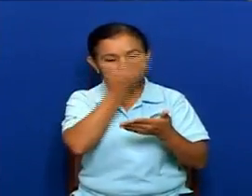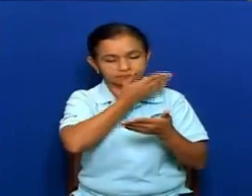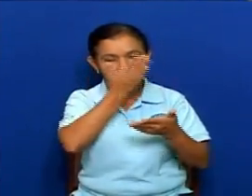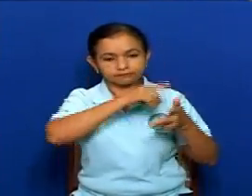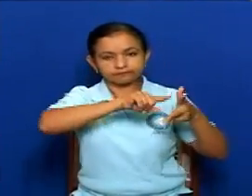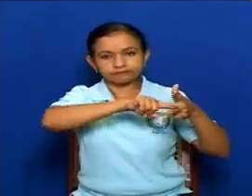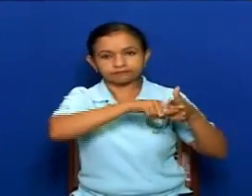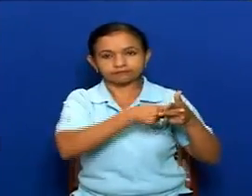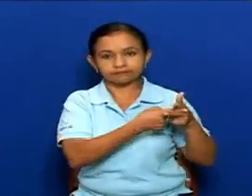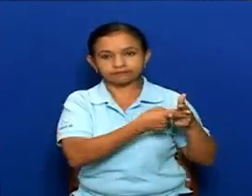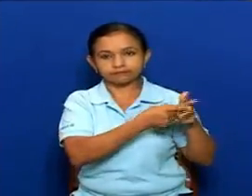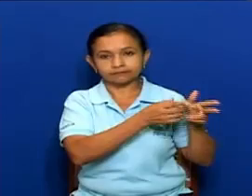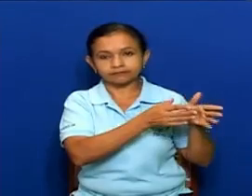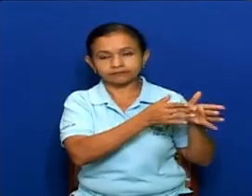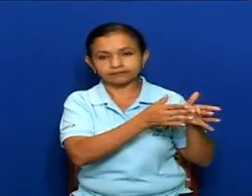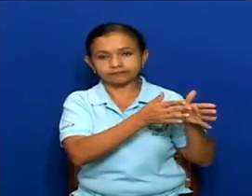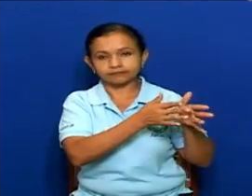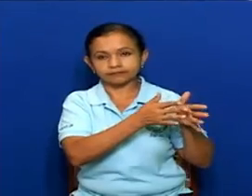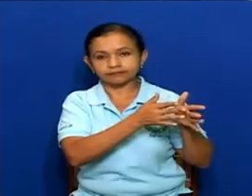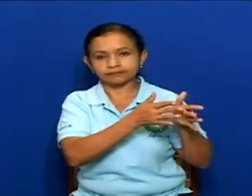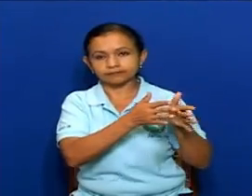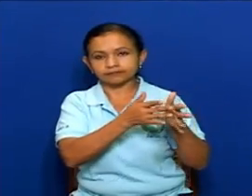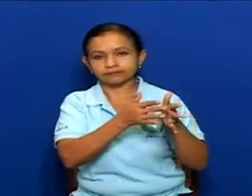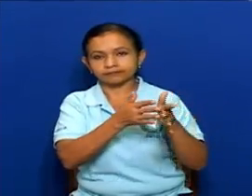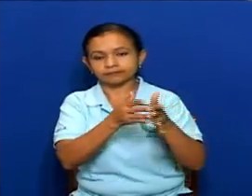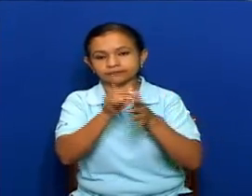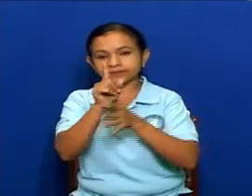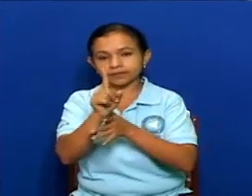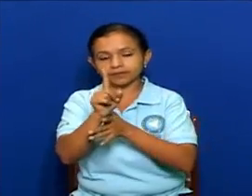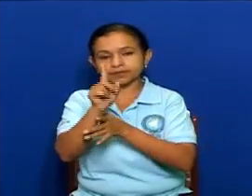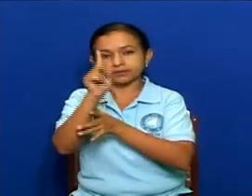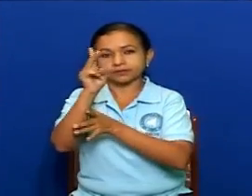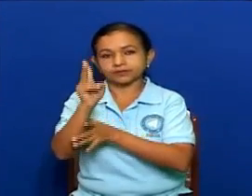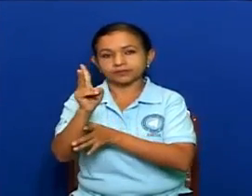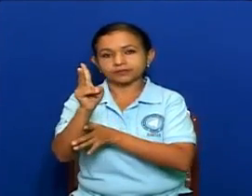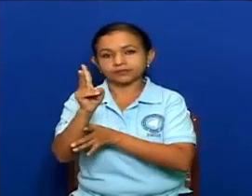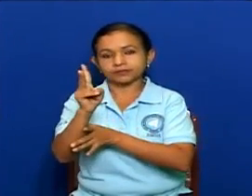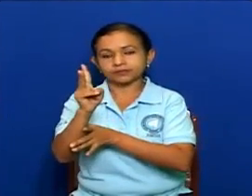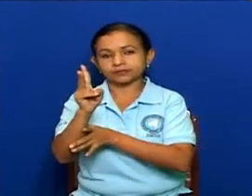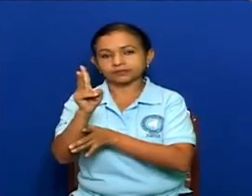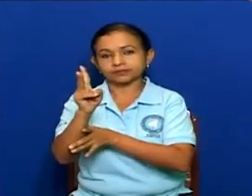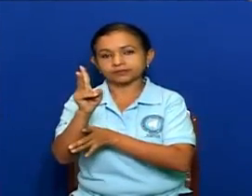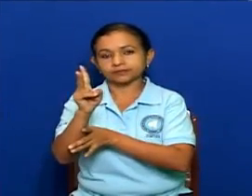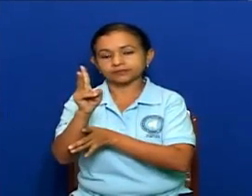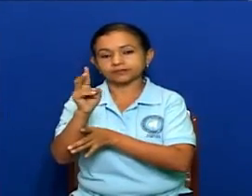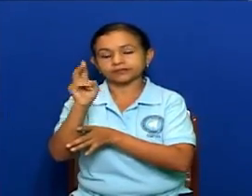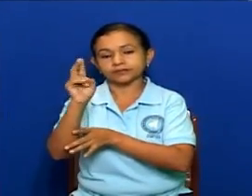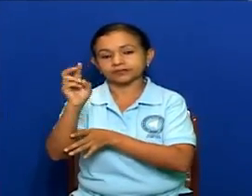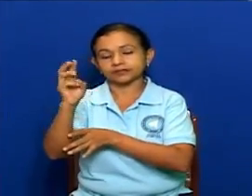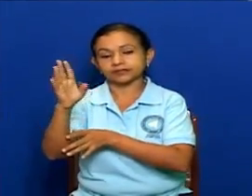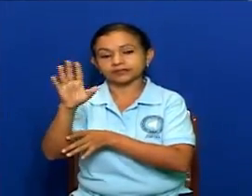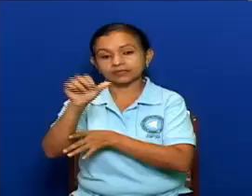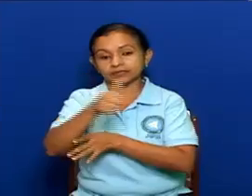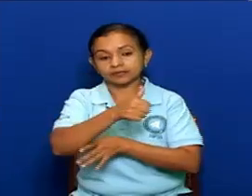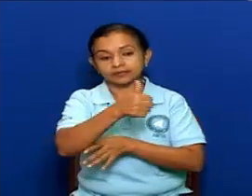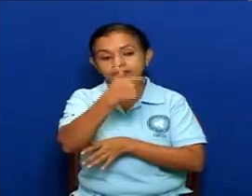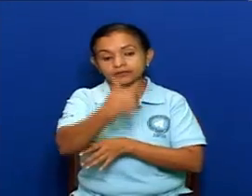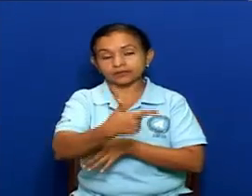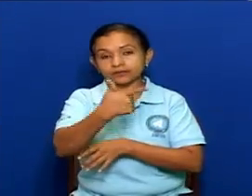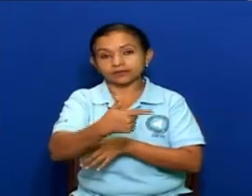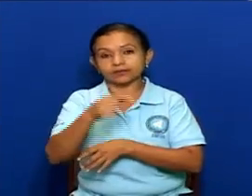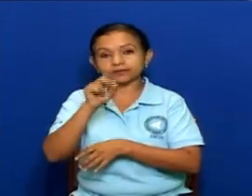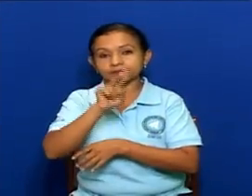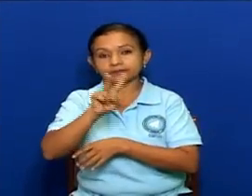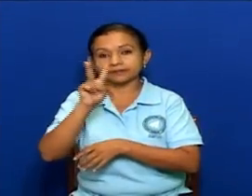iniciaron el segundo nivel, primer nivel, segundo nivel, que vienen de sexto grado, y tenemos 22